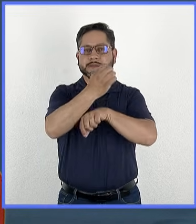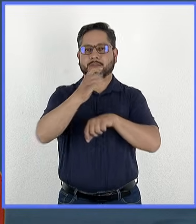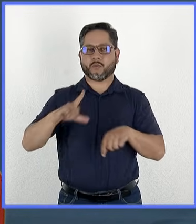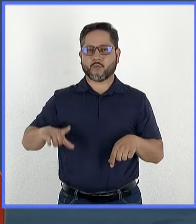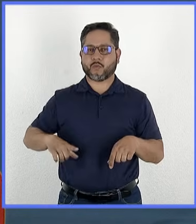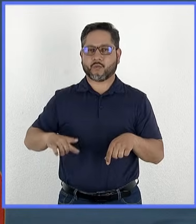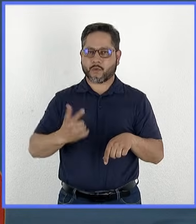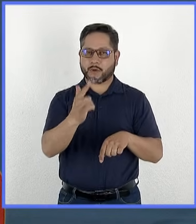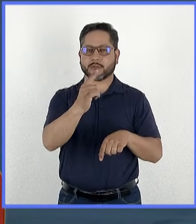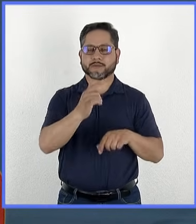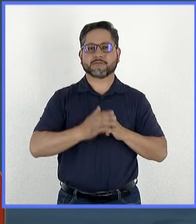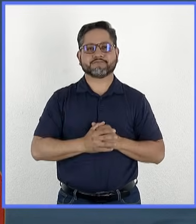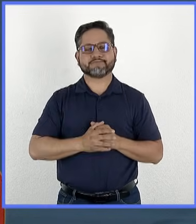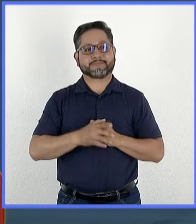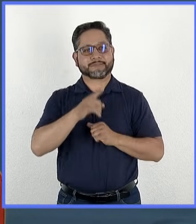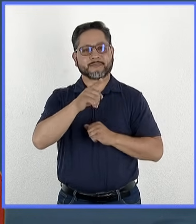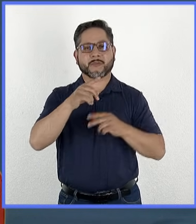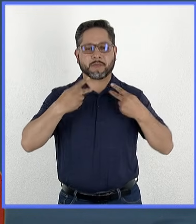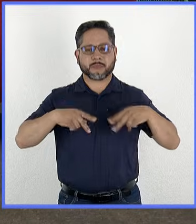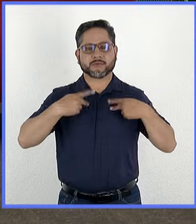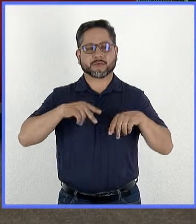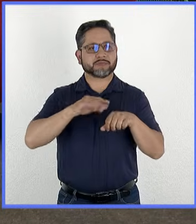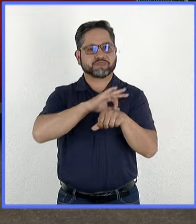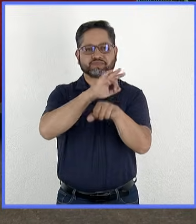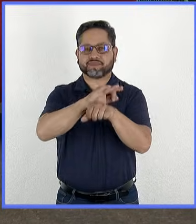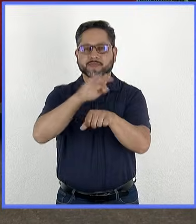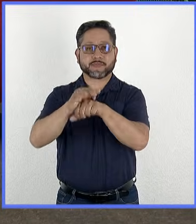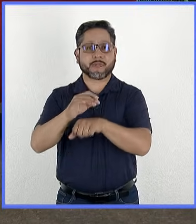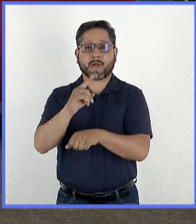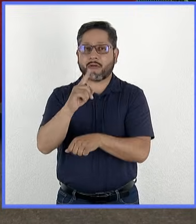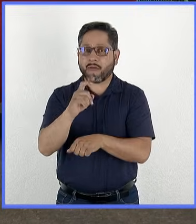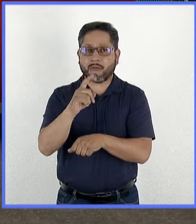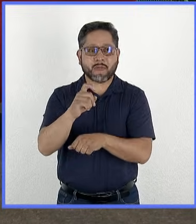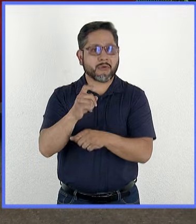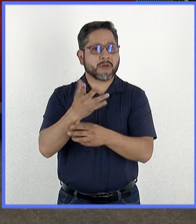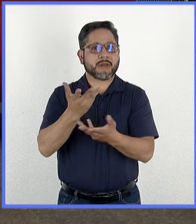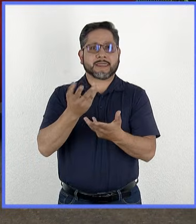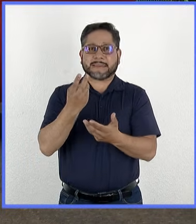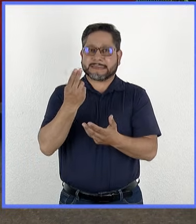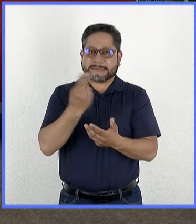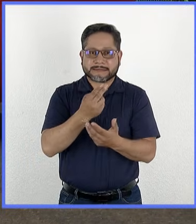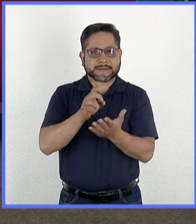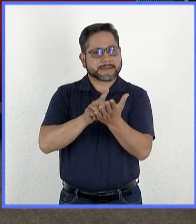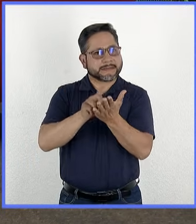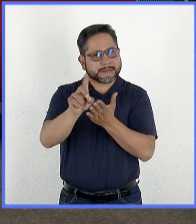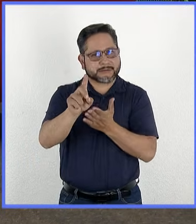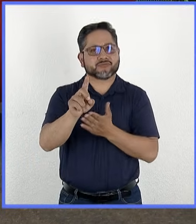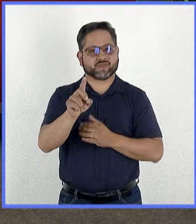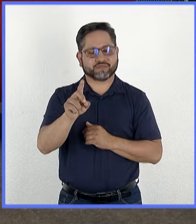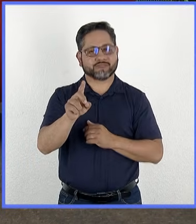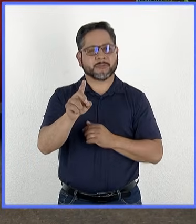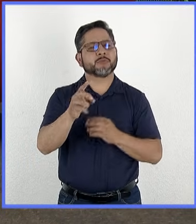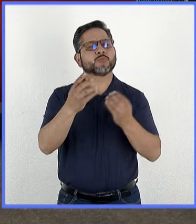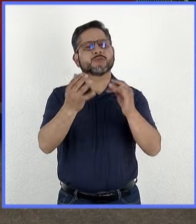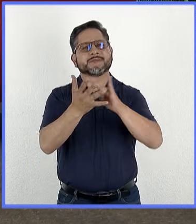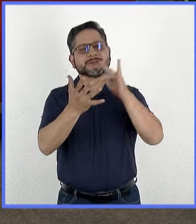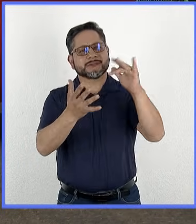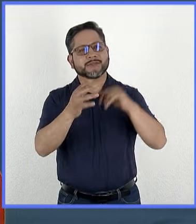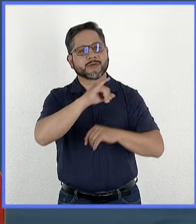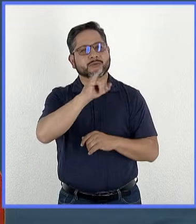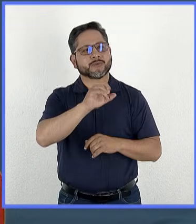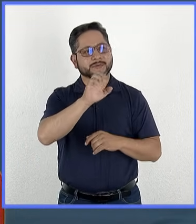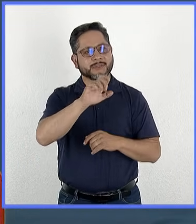Guanajuato. Además, en beneficio de la sociedad, considerando que el agua, como bien nos decía el ingeniero, pues es un derecho. Muchísimas gracias, ingeniero José Lara